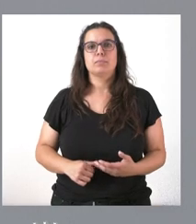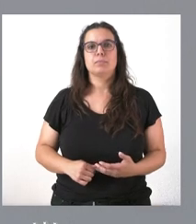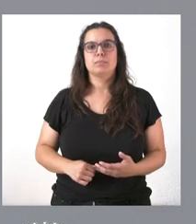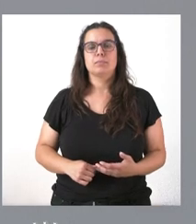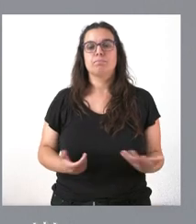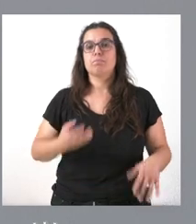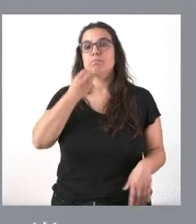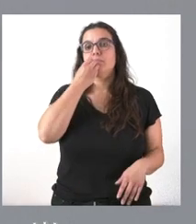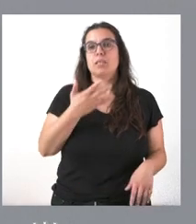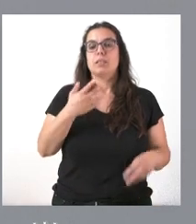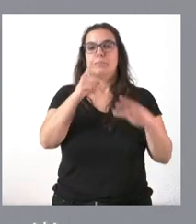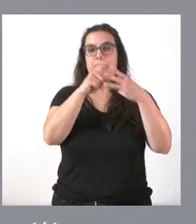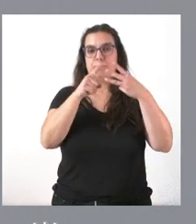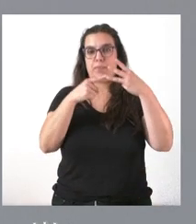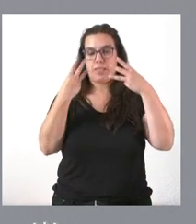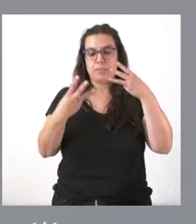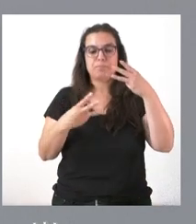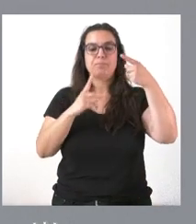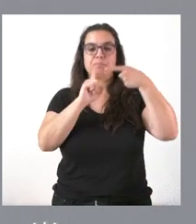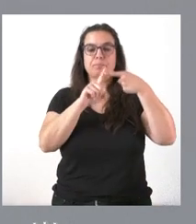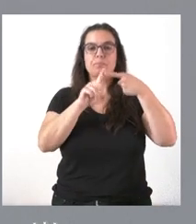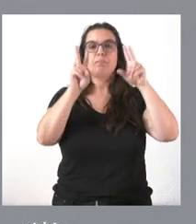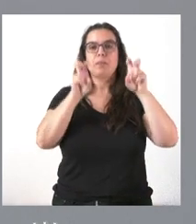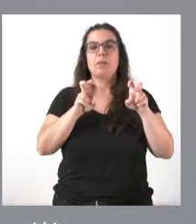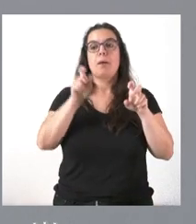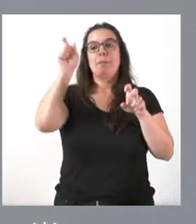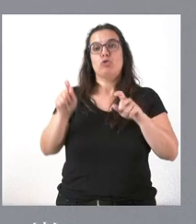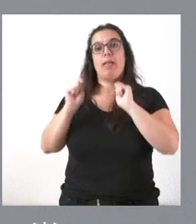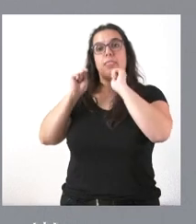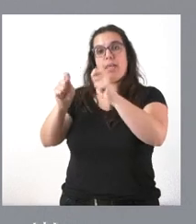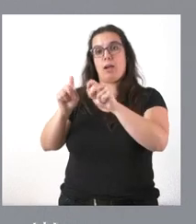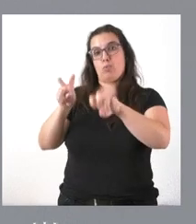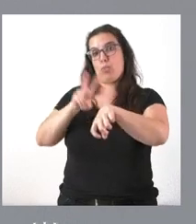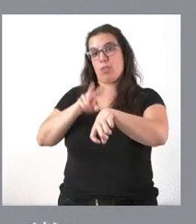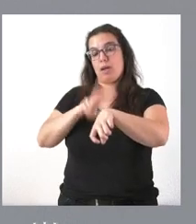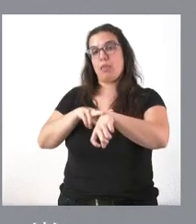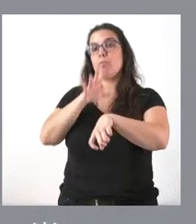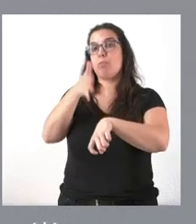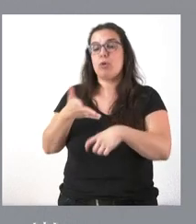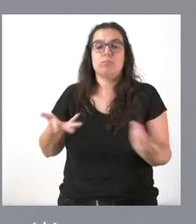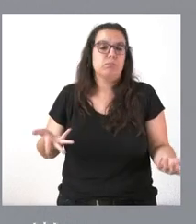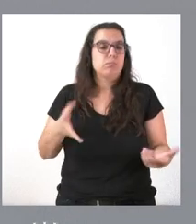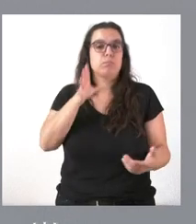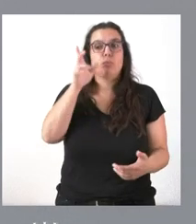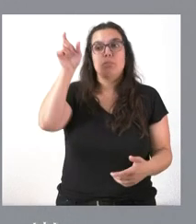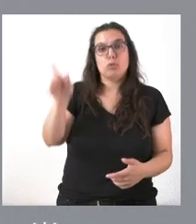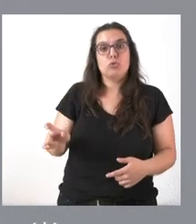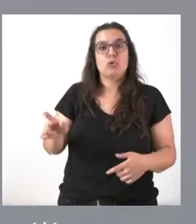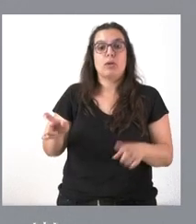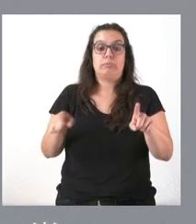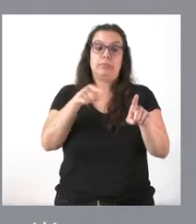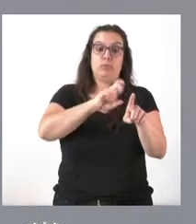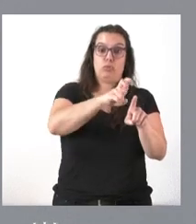bien pues se ha hecho tres preguntas la primera es la valoración del nombramiento bueno porque se hace el nombramiento Pues porque la persona que ocupaba